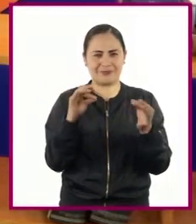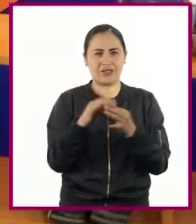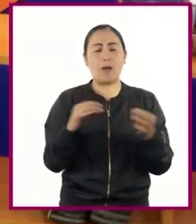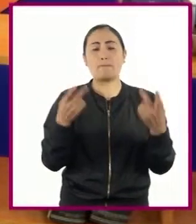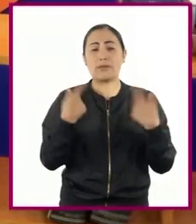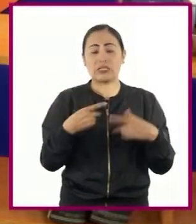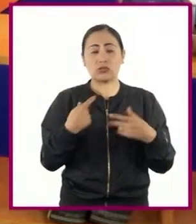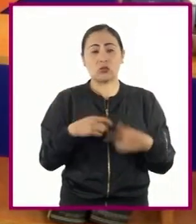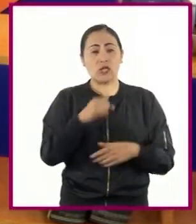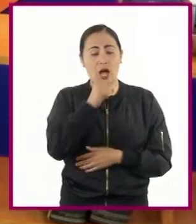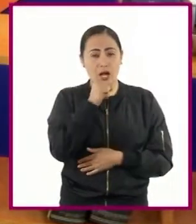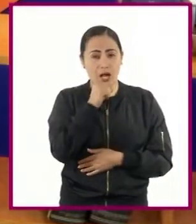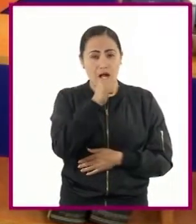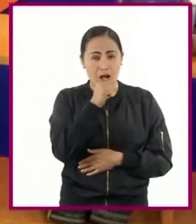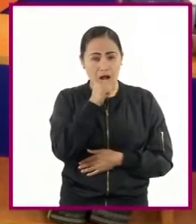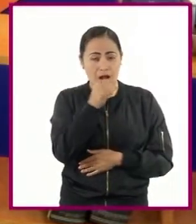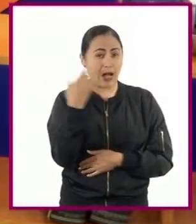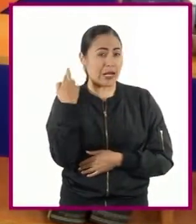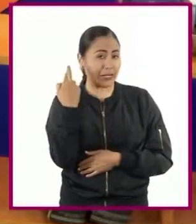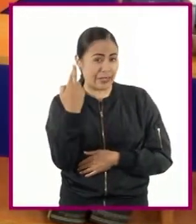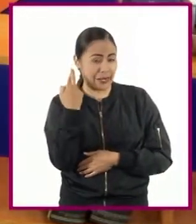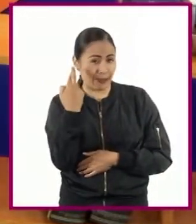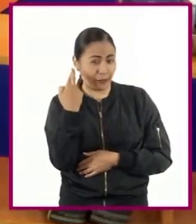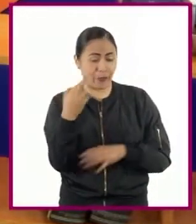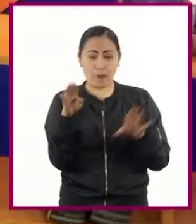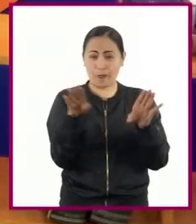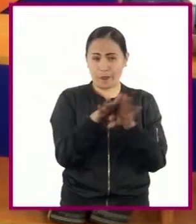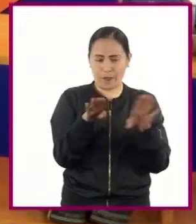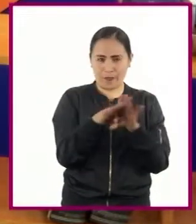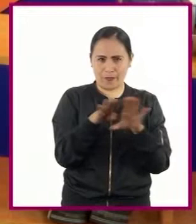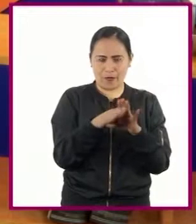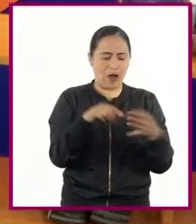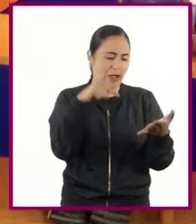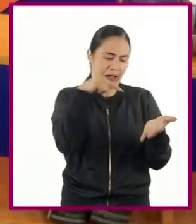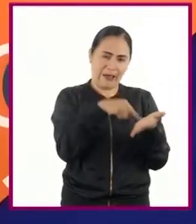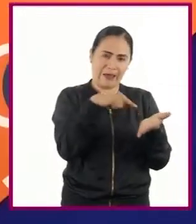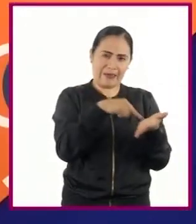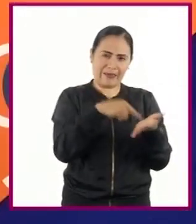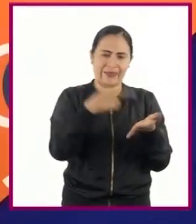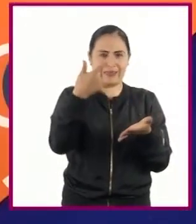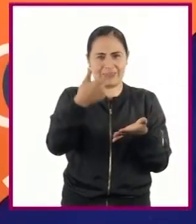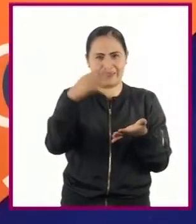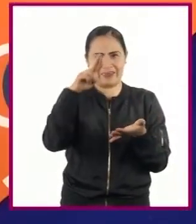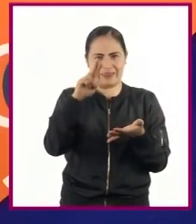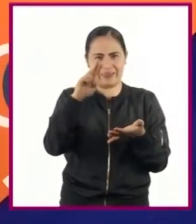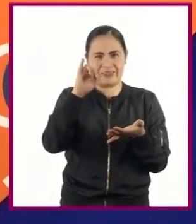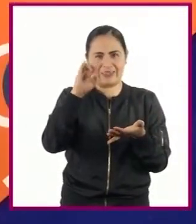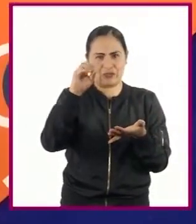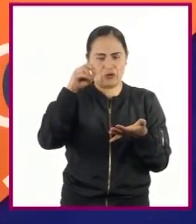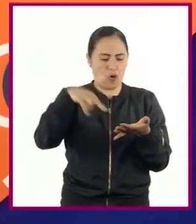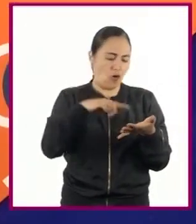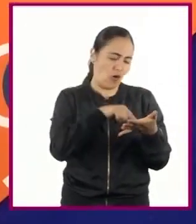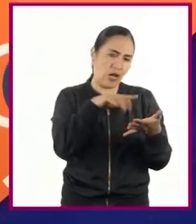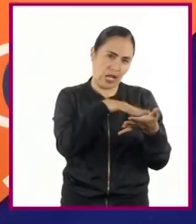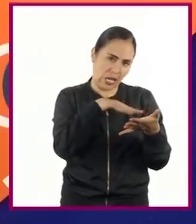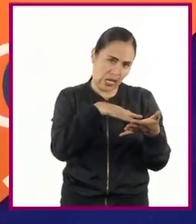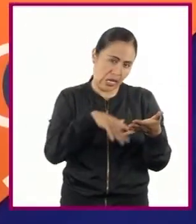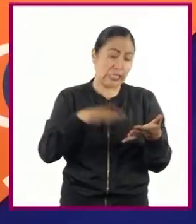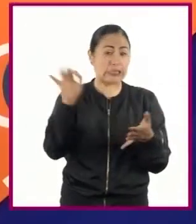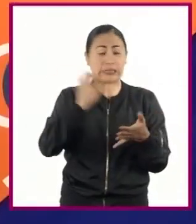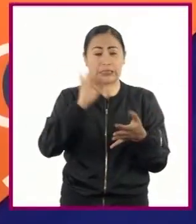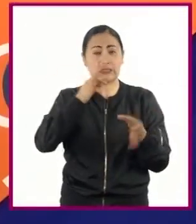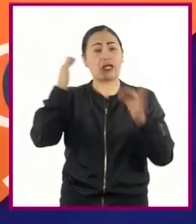de radio desarrolla su intervención con base en los lineamientos previstos en el guión, ya sean notas